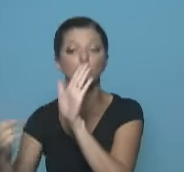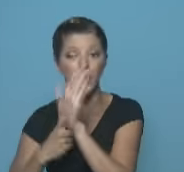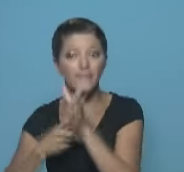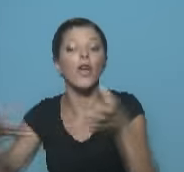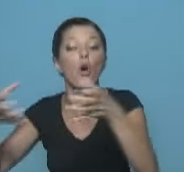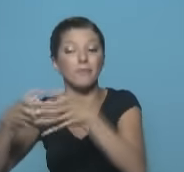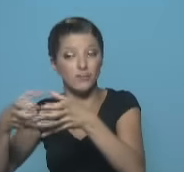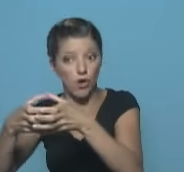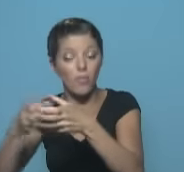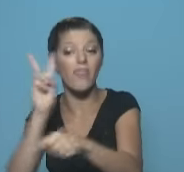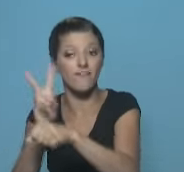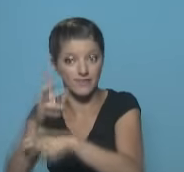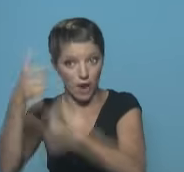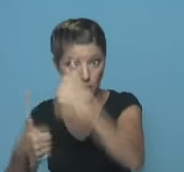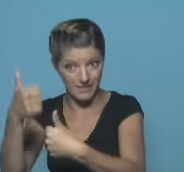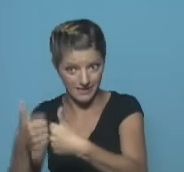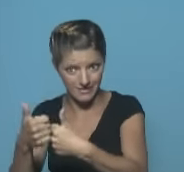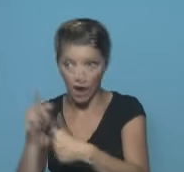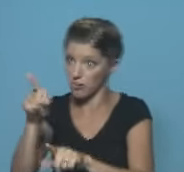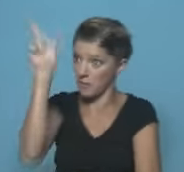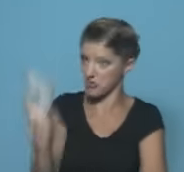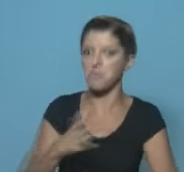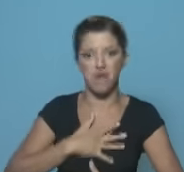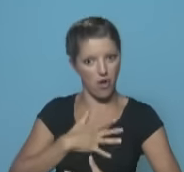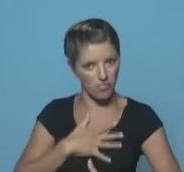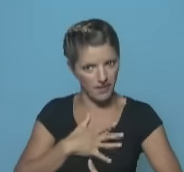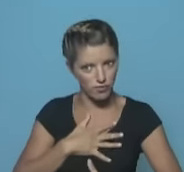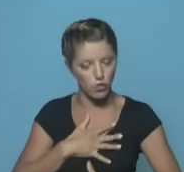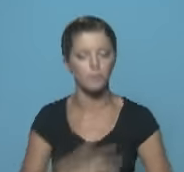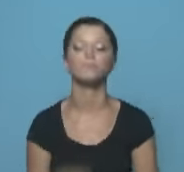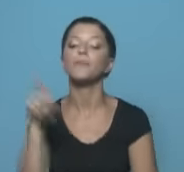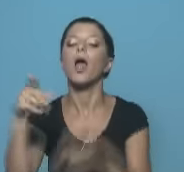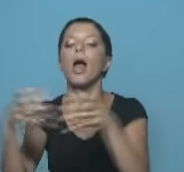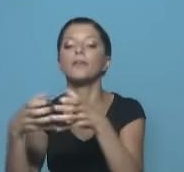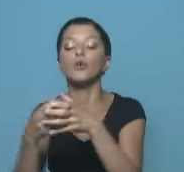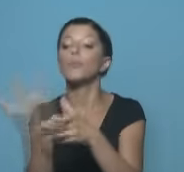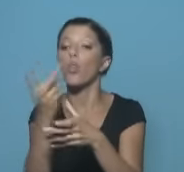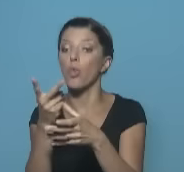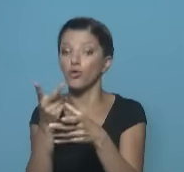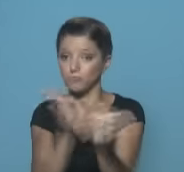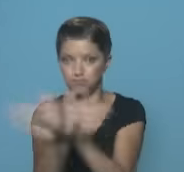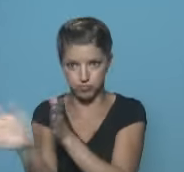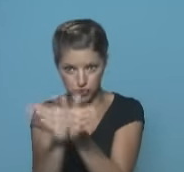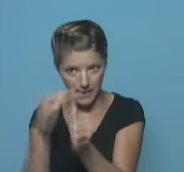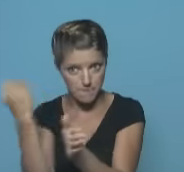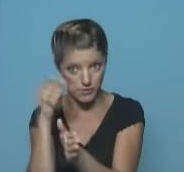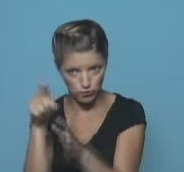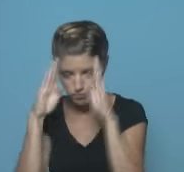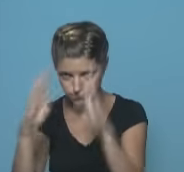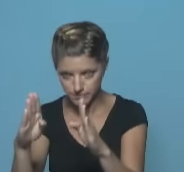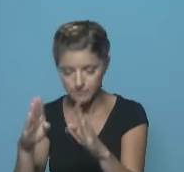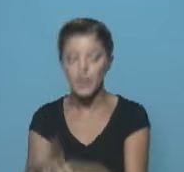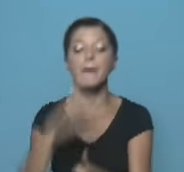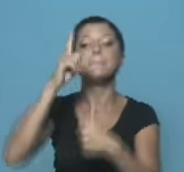de la Competencia. Esta comisión se ocupa de dos grandes temas. En primer lugar, aprueba